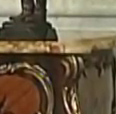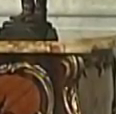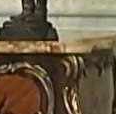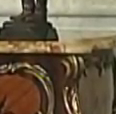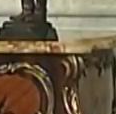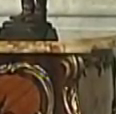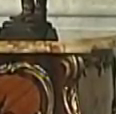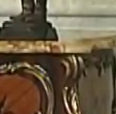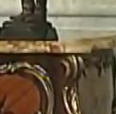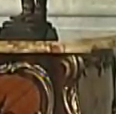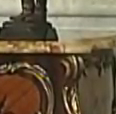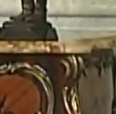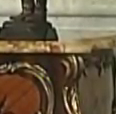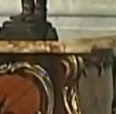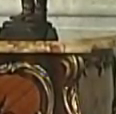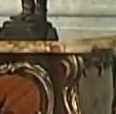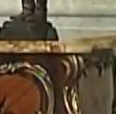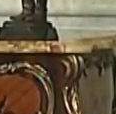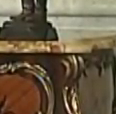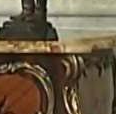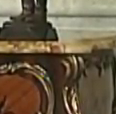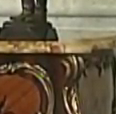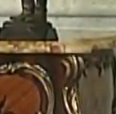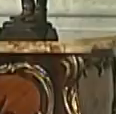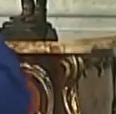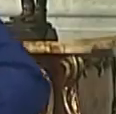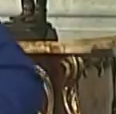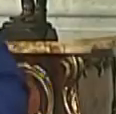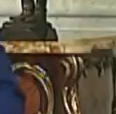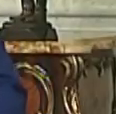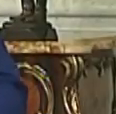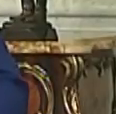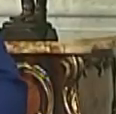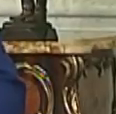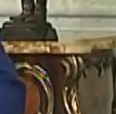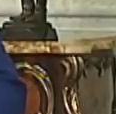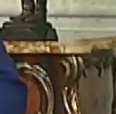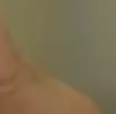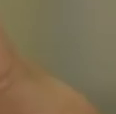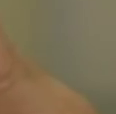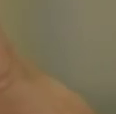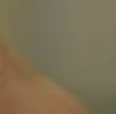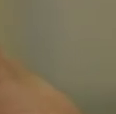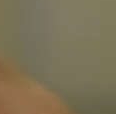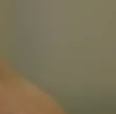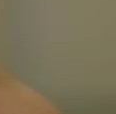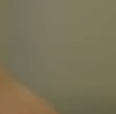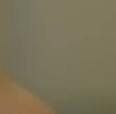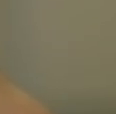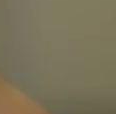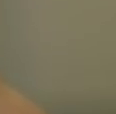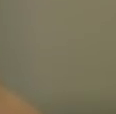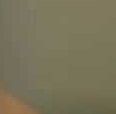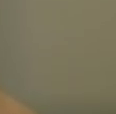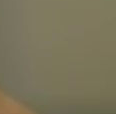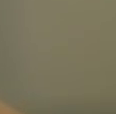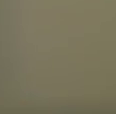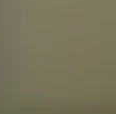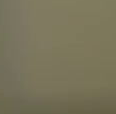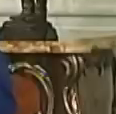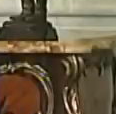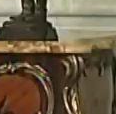general en jefe rafael urdaneta cierto del billete de diez bolívares cierto